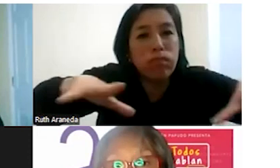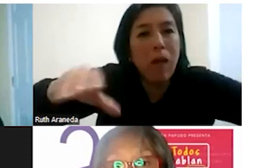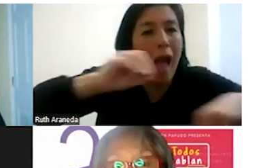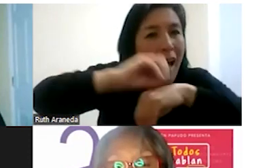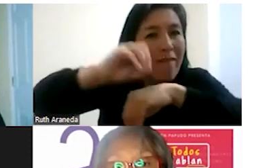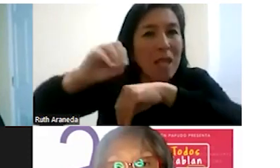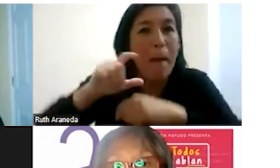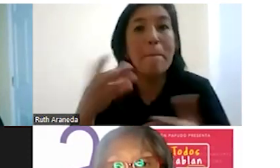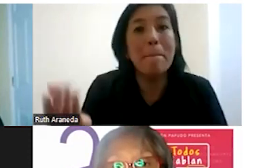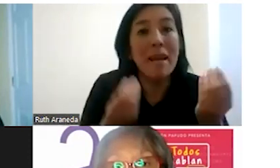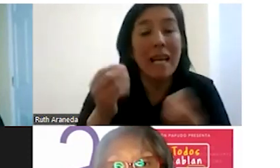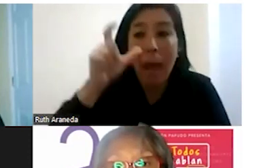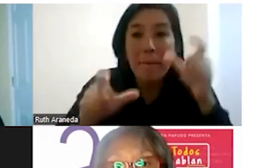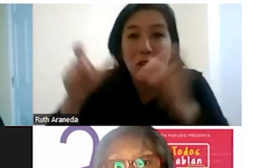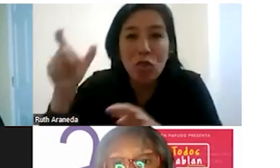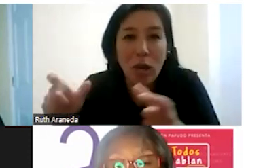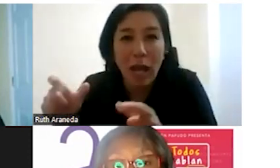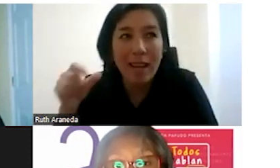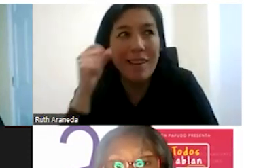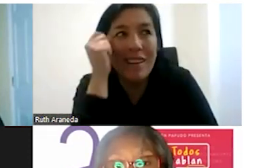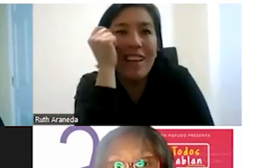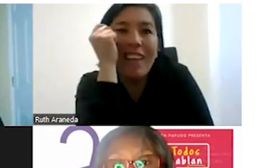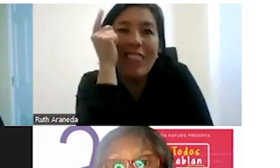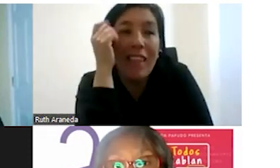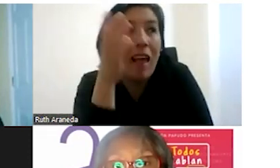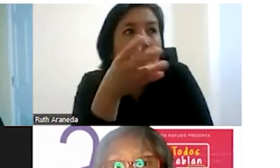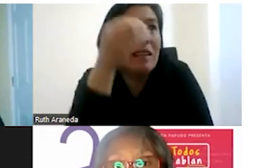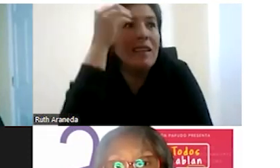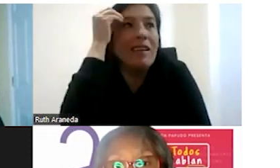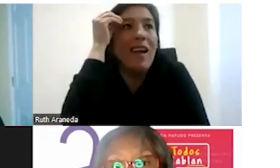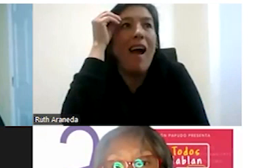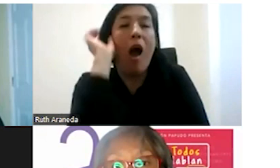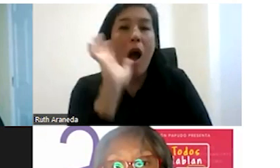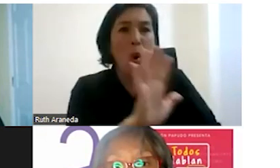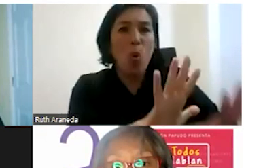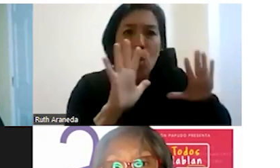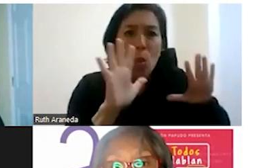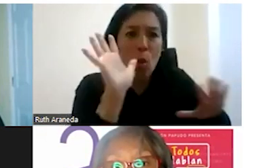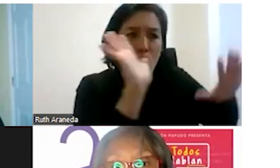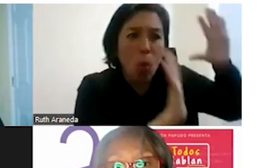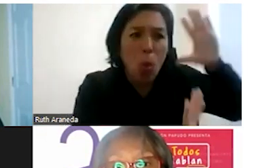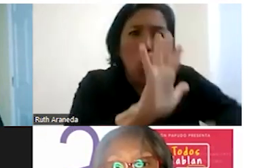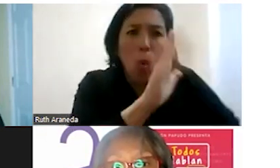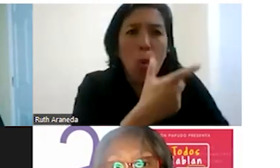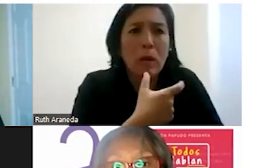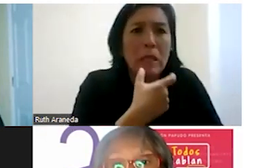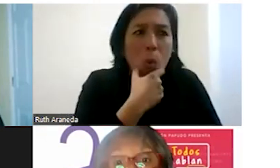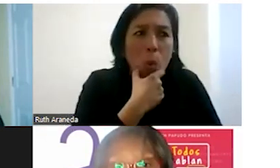los habitantes, por ejemplo, de Papudo también sepan y se empoderen de lo que es